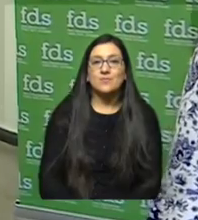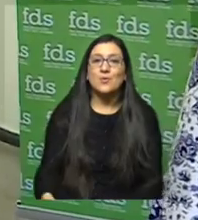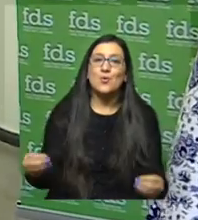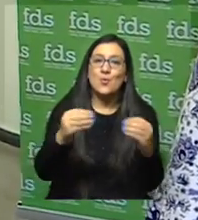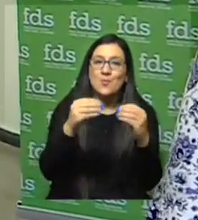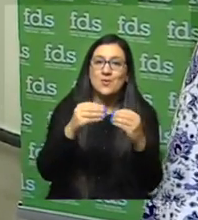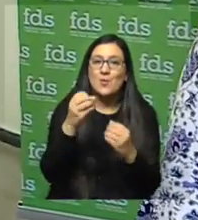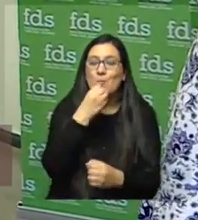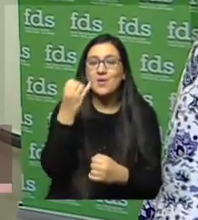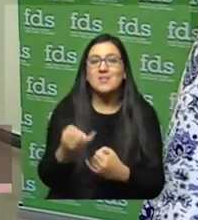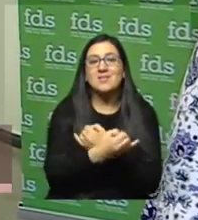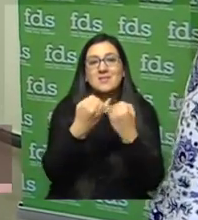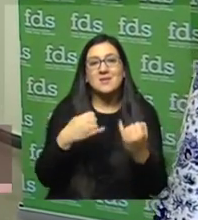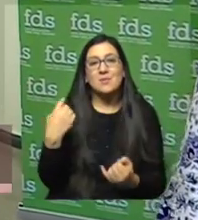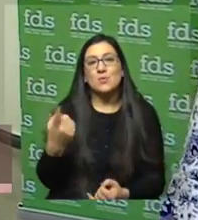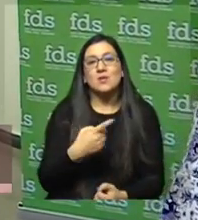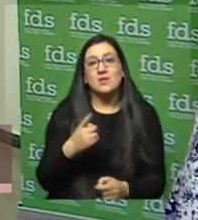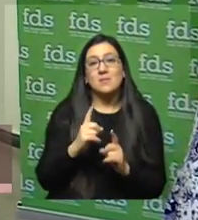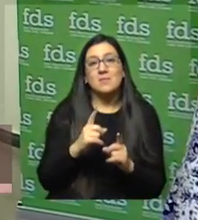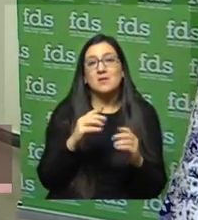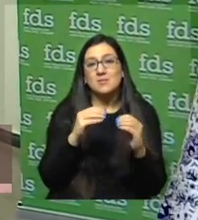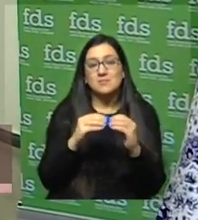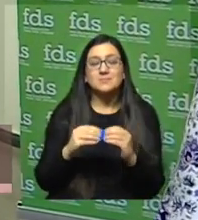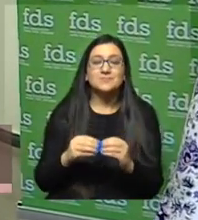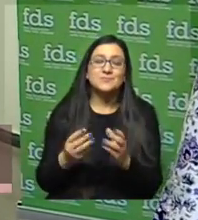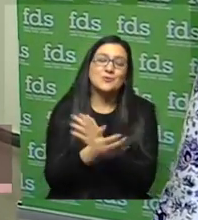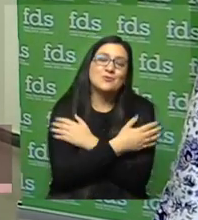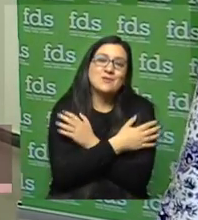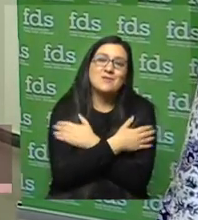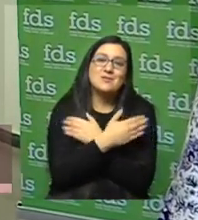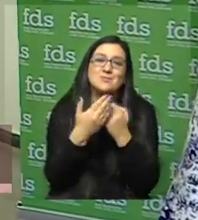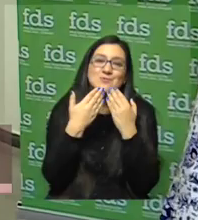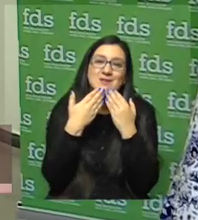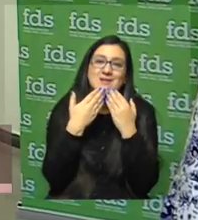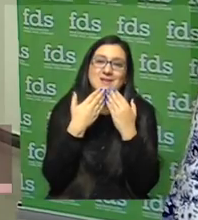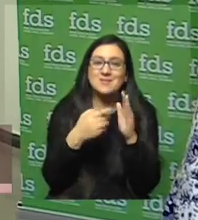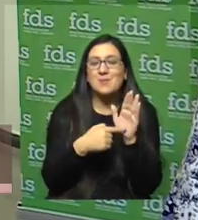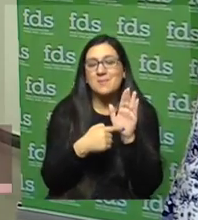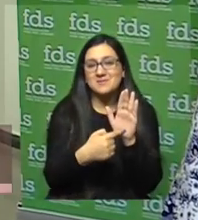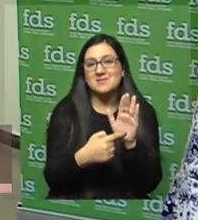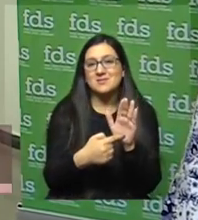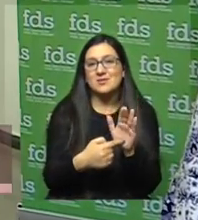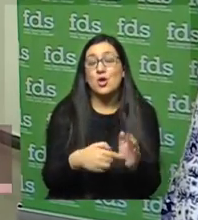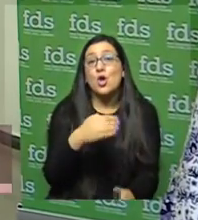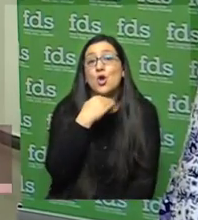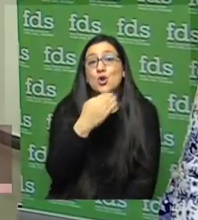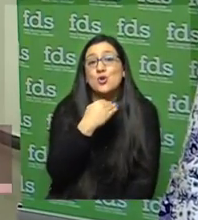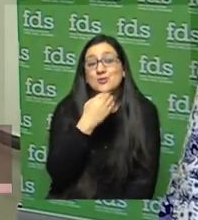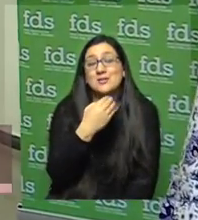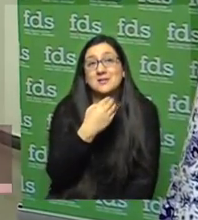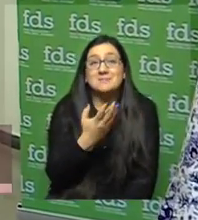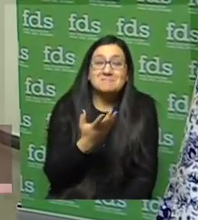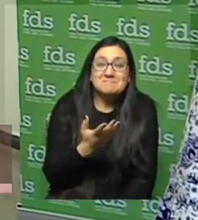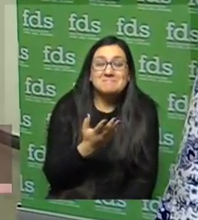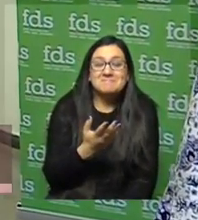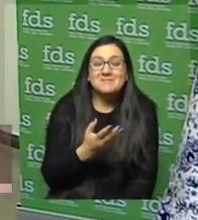Compañeros, buen día para ustedes, para nuestro público. Los abrazo a la distancia, gracias por tal presentación. No sé si la merezco, pero les agradezco